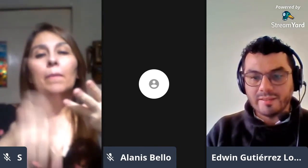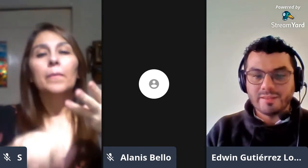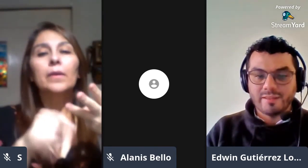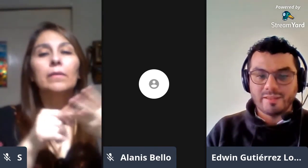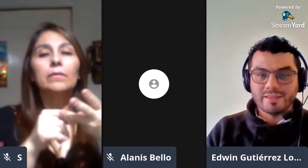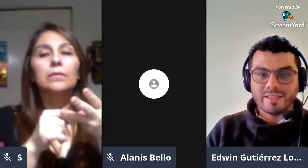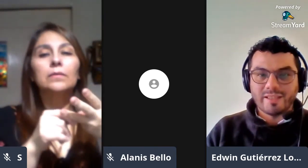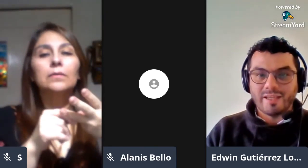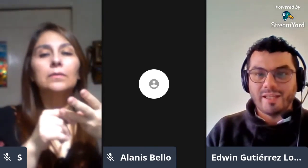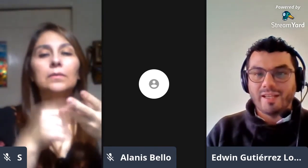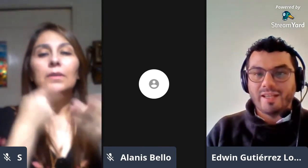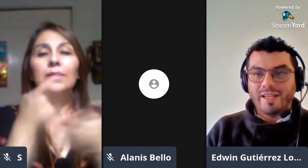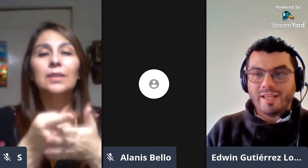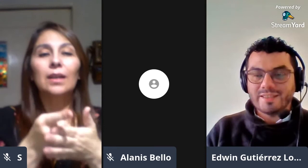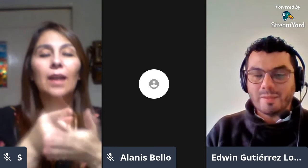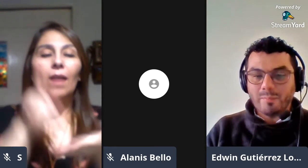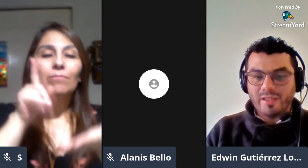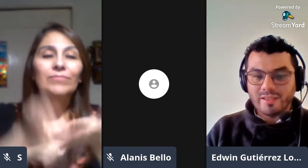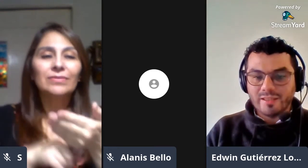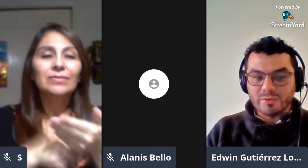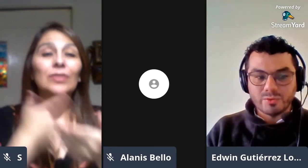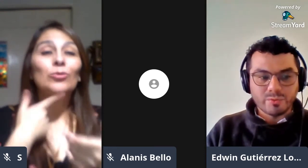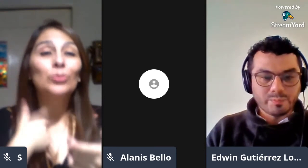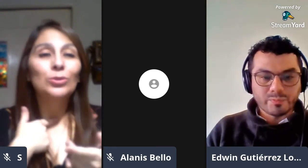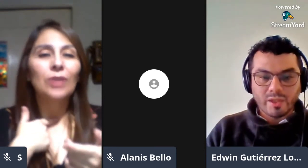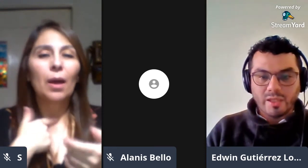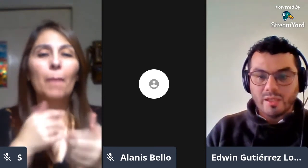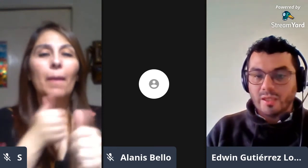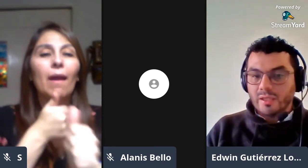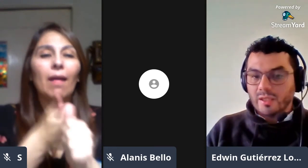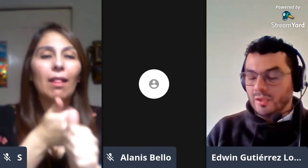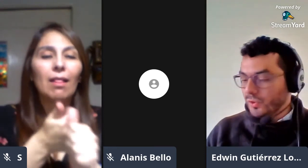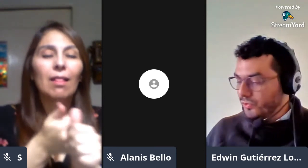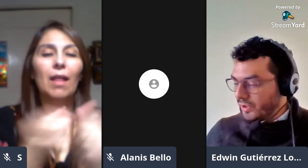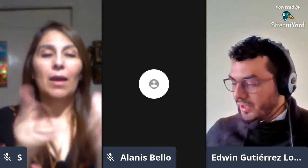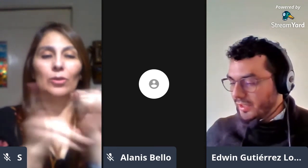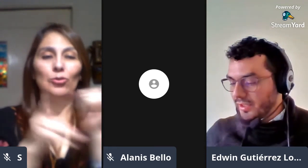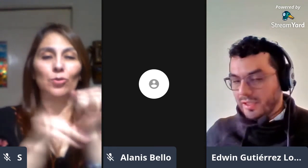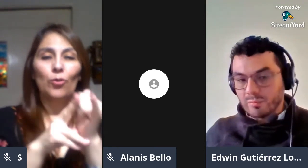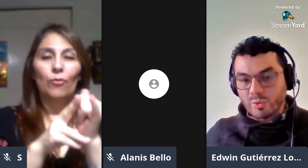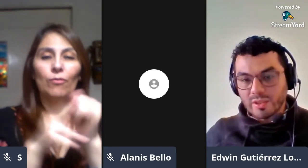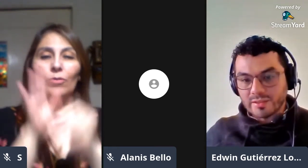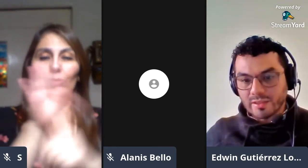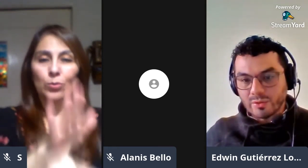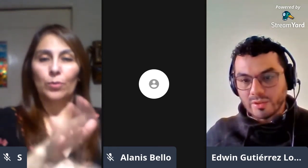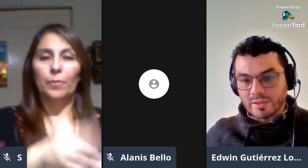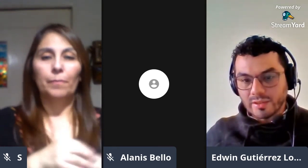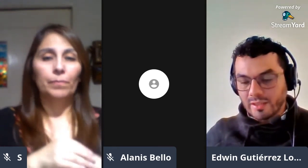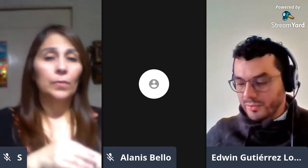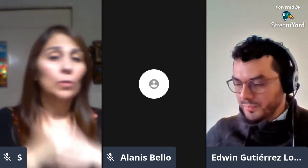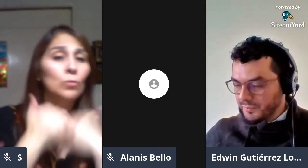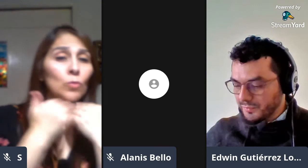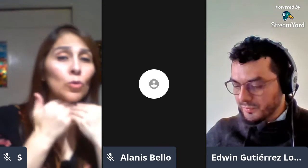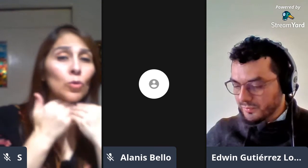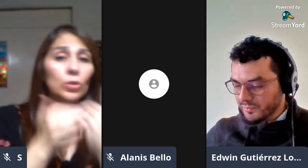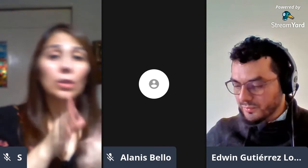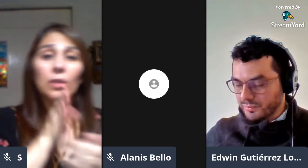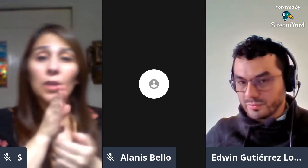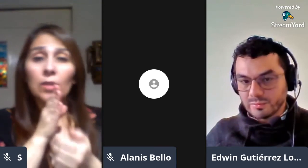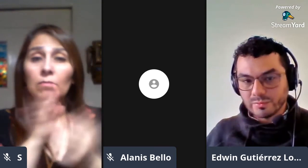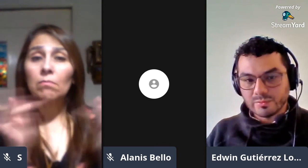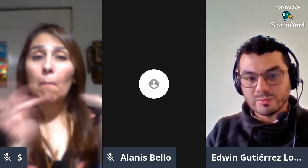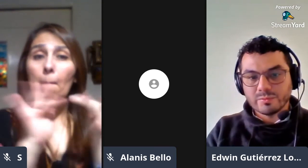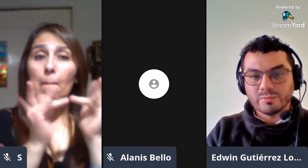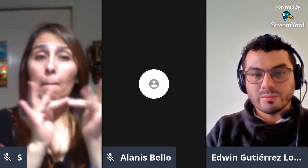darle like y seguir esta página de YouTube. No sé quién pueda estar conectado.